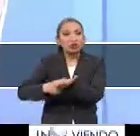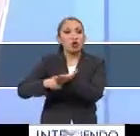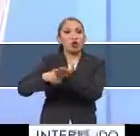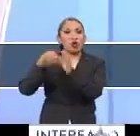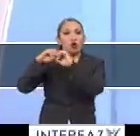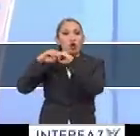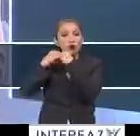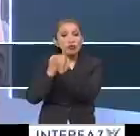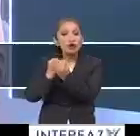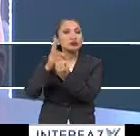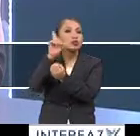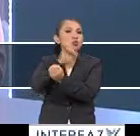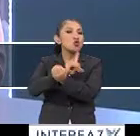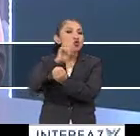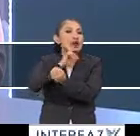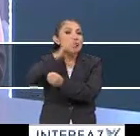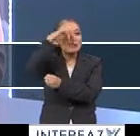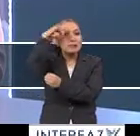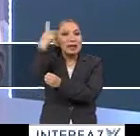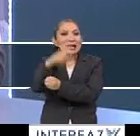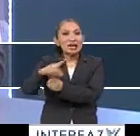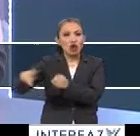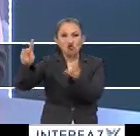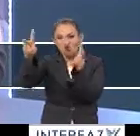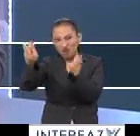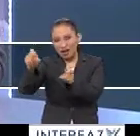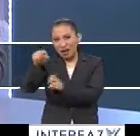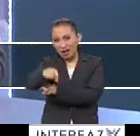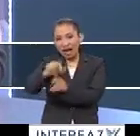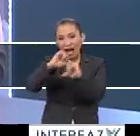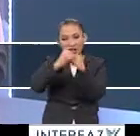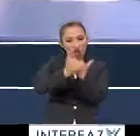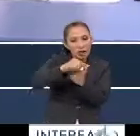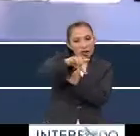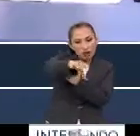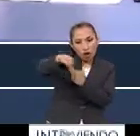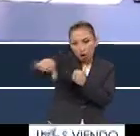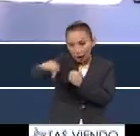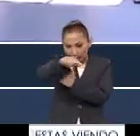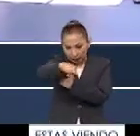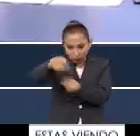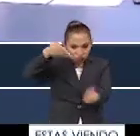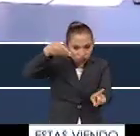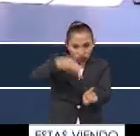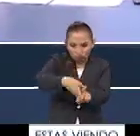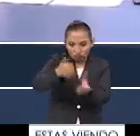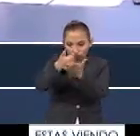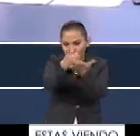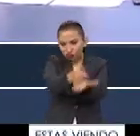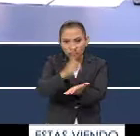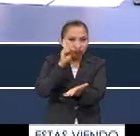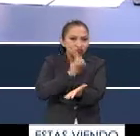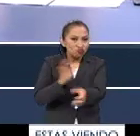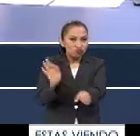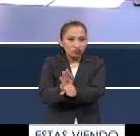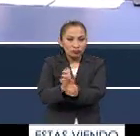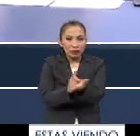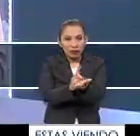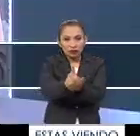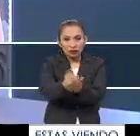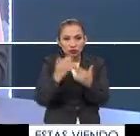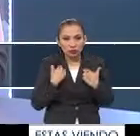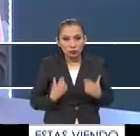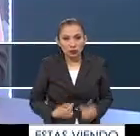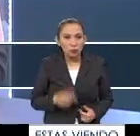organizaciones feministas mexicanas, digamos, organizaciones de la sociedad civil que trabajan en la defensa de los derechos humanos